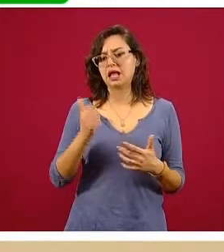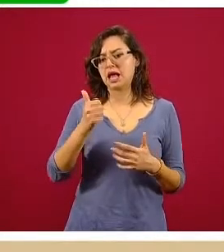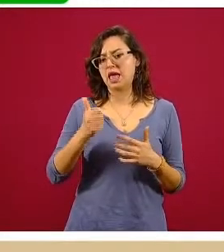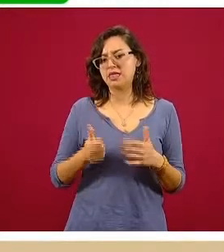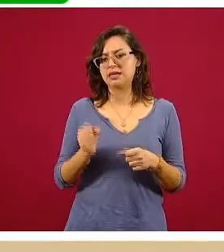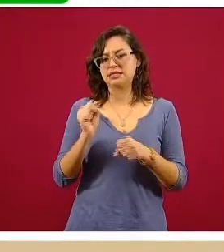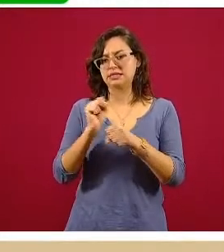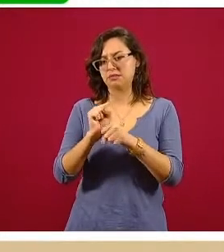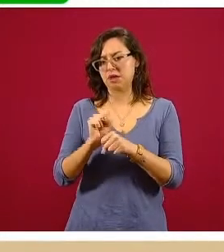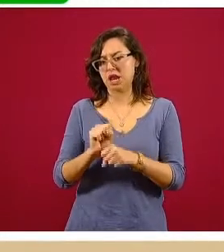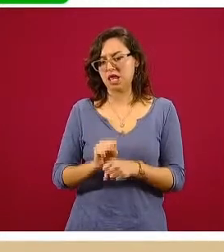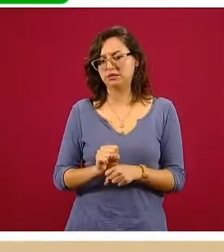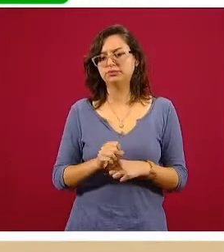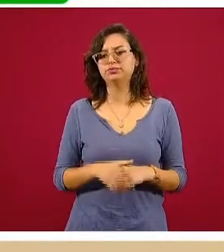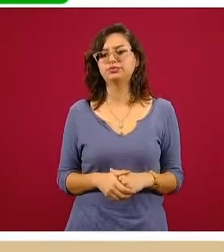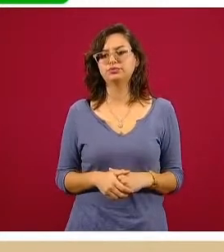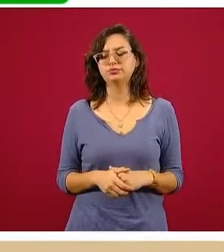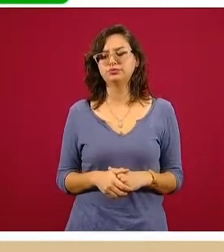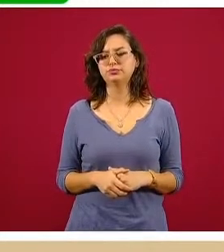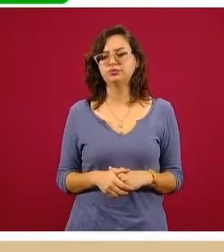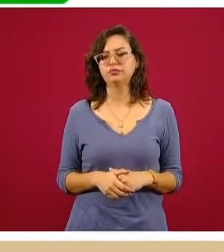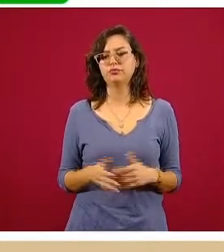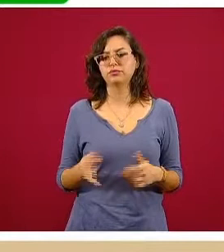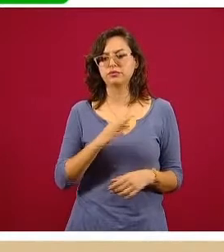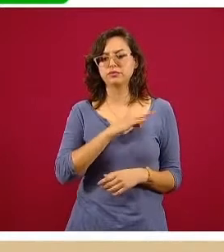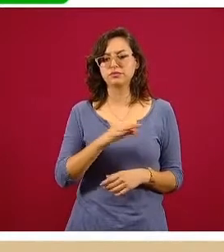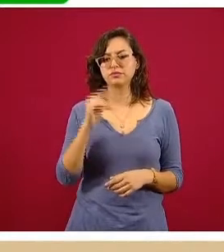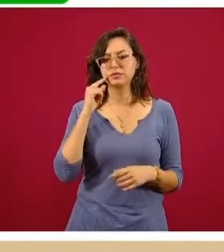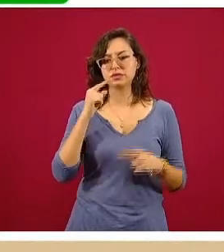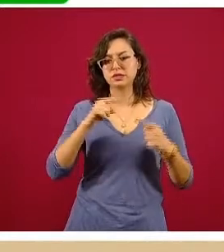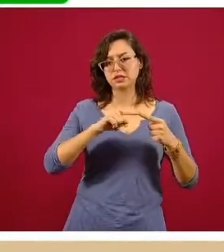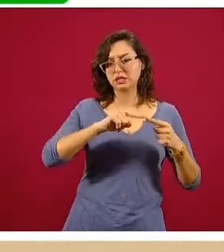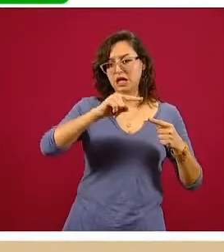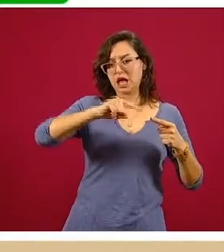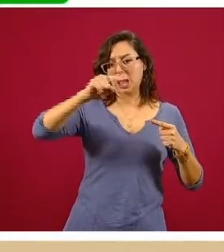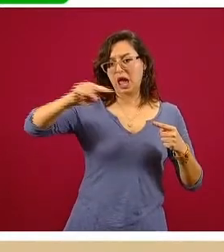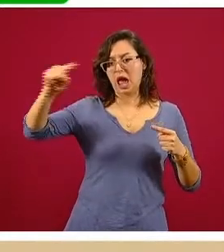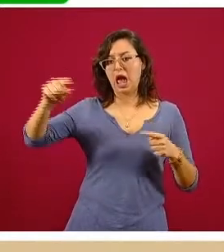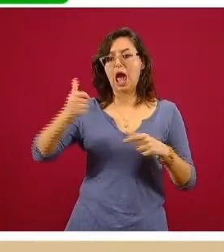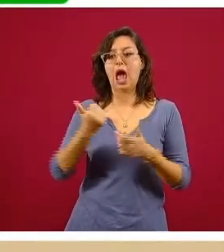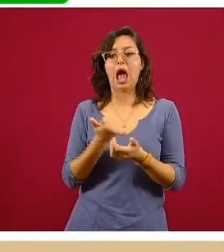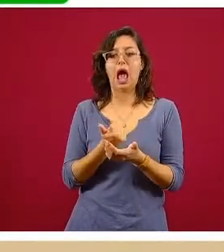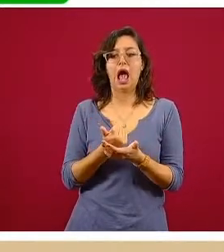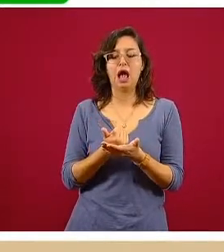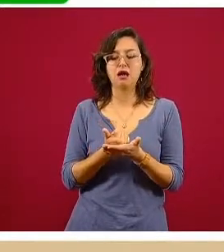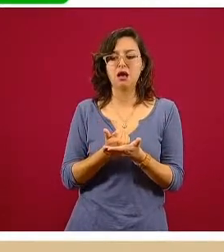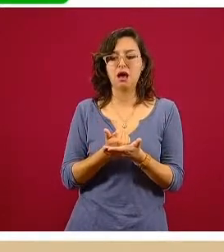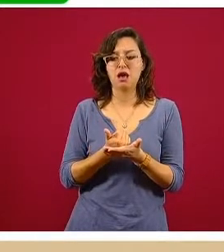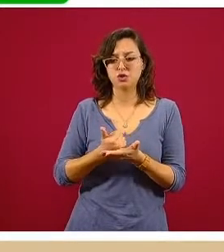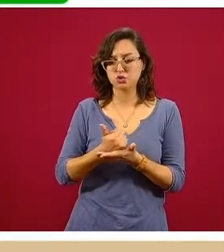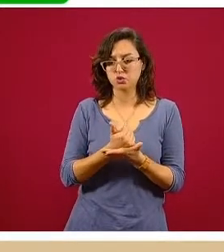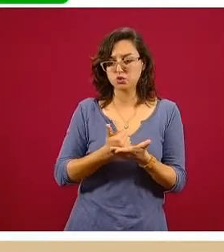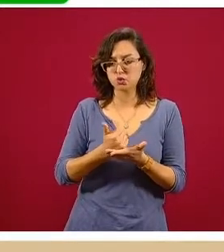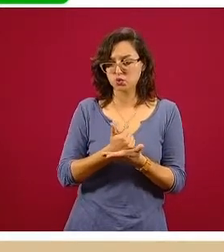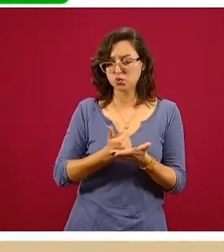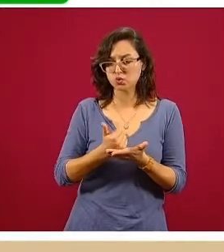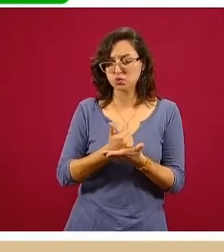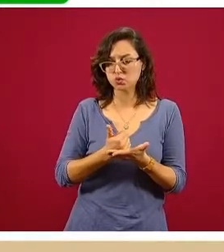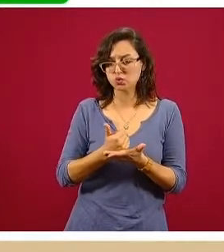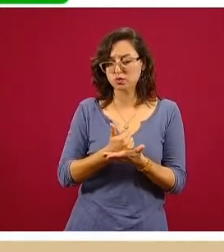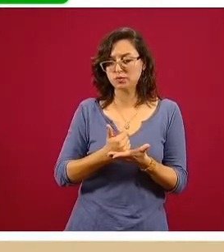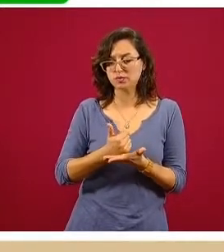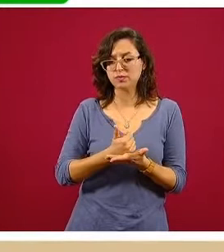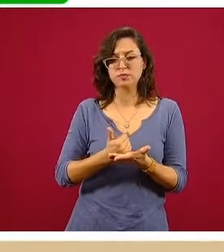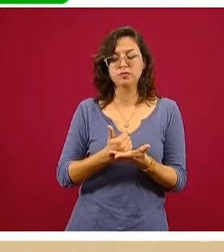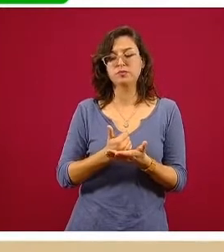las semanas epidemiológicas. Veamos la línea superior, que es la línea azul claro, esa es precisamente los casos